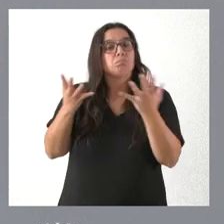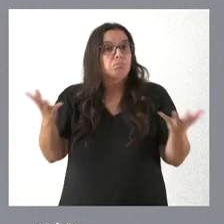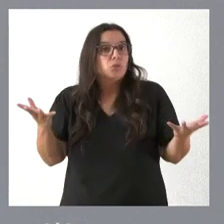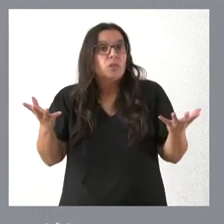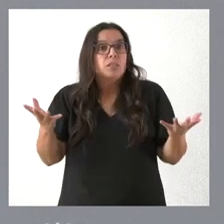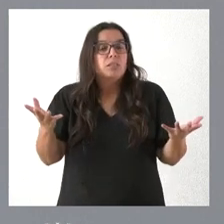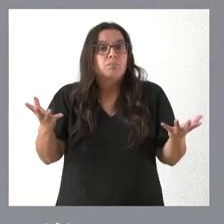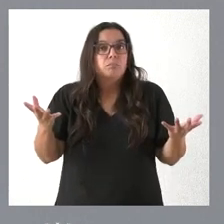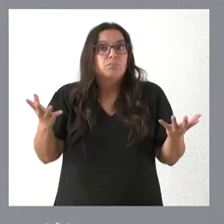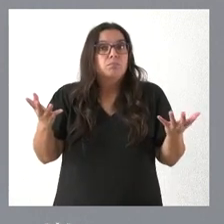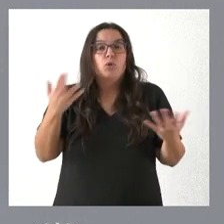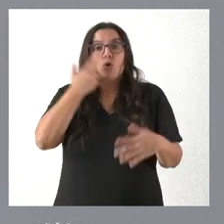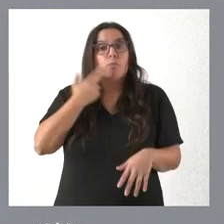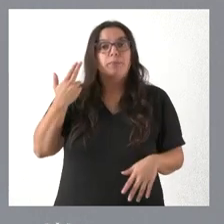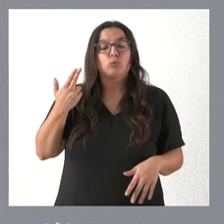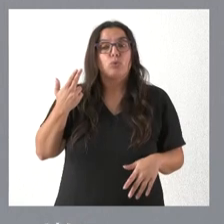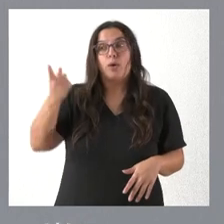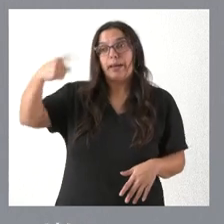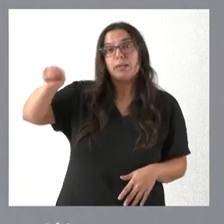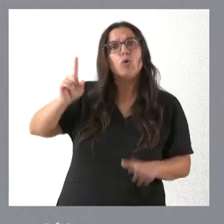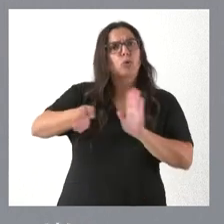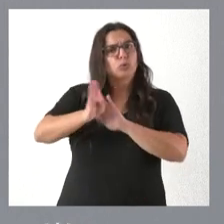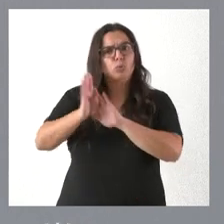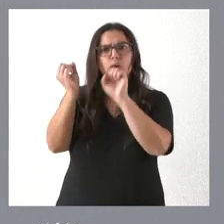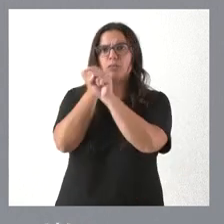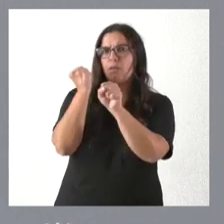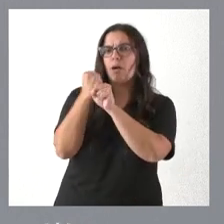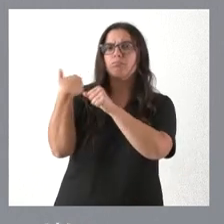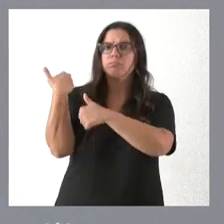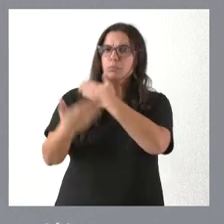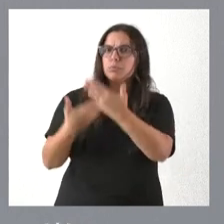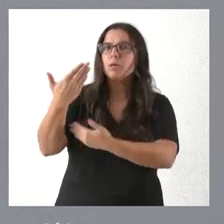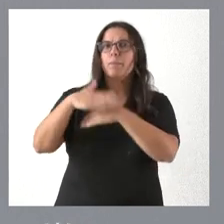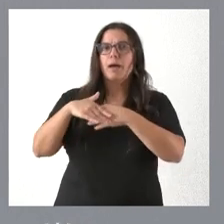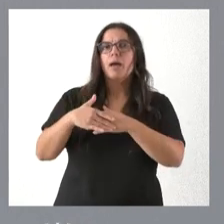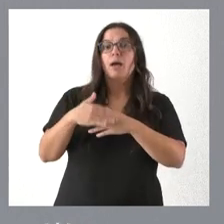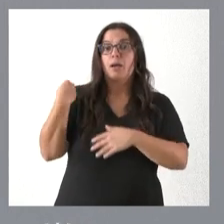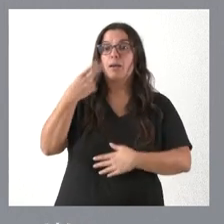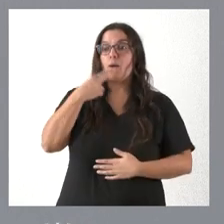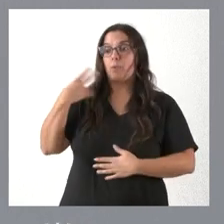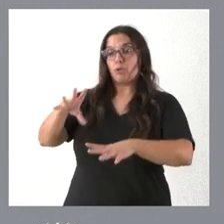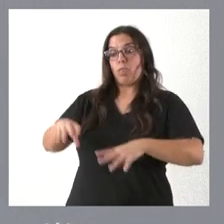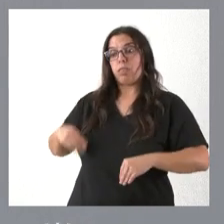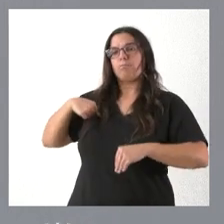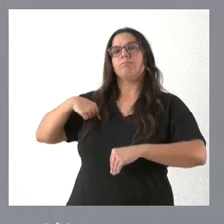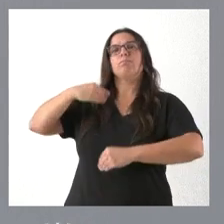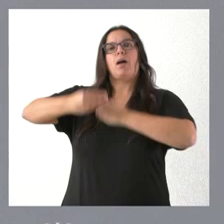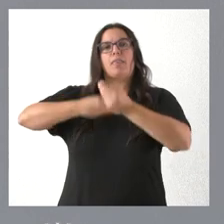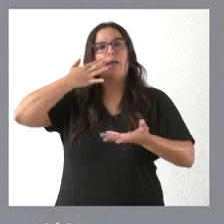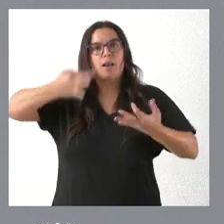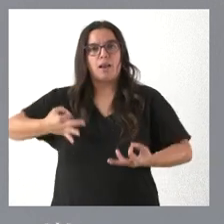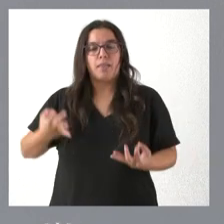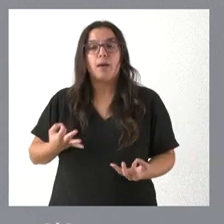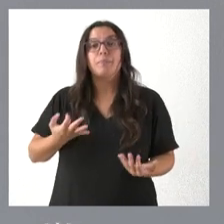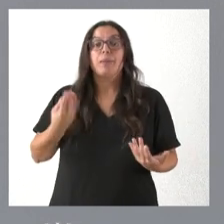sentido Pues el compromiso que tienen ellos es seguir trabajando para desarrollar aquel compromiso que asumieron lógicamente en la medida